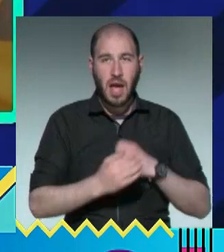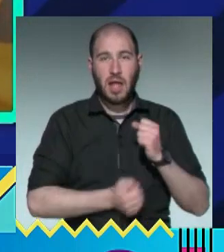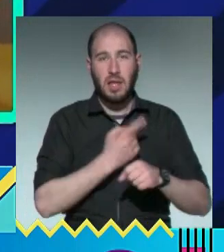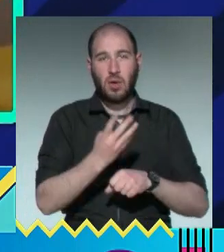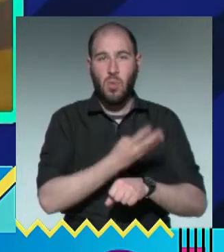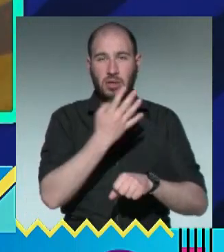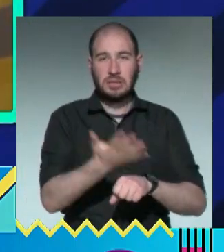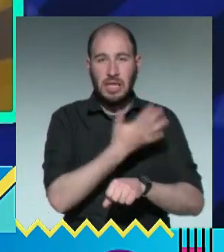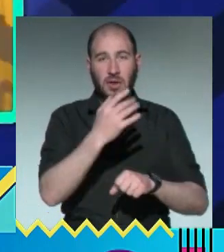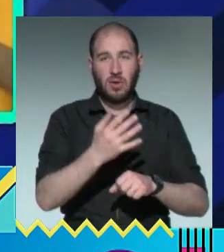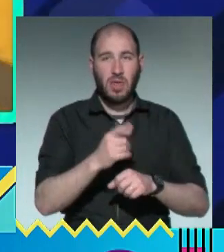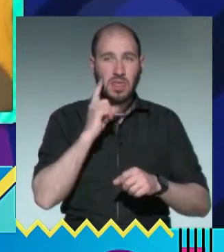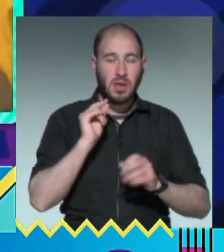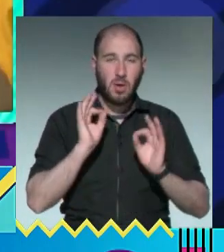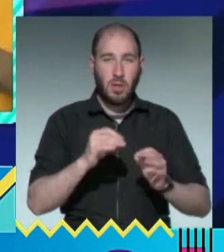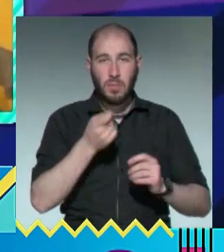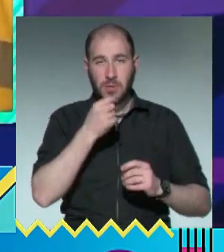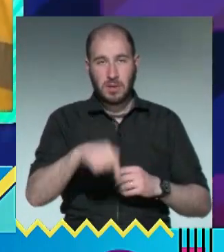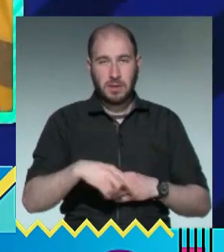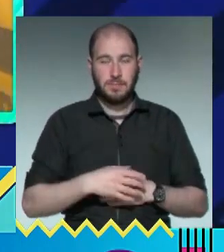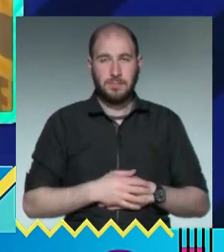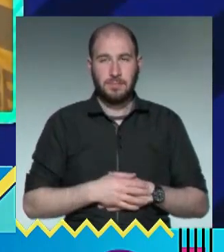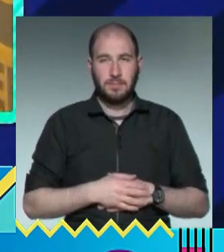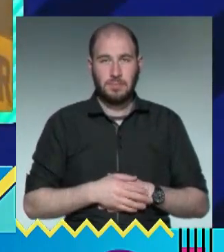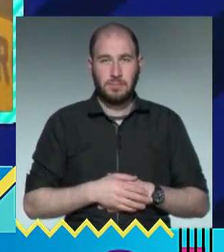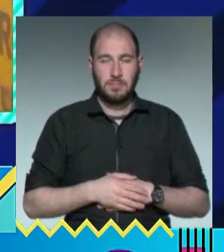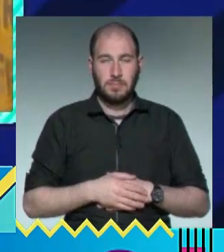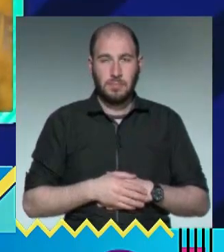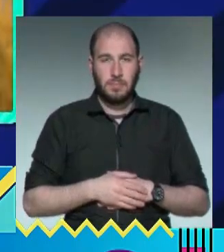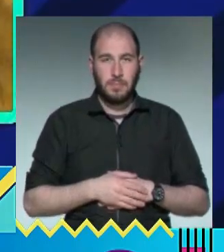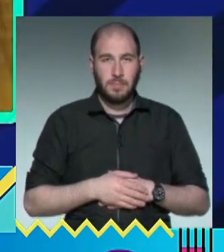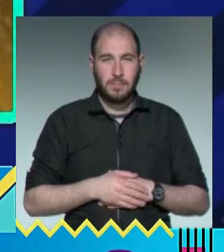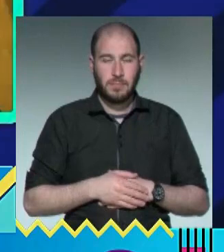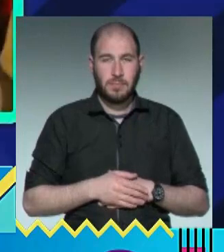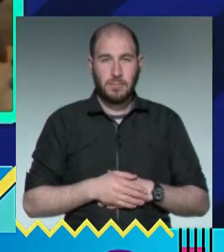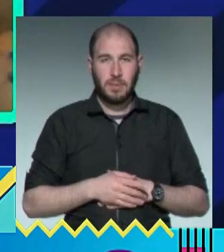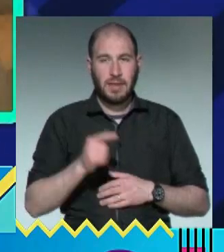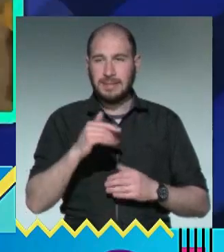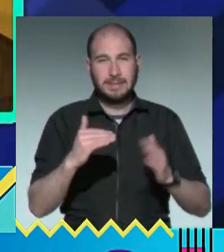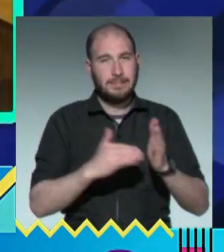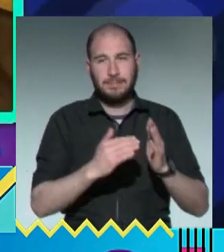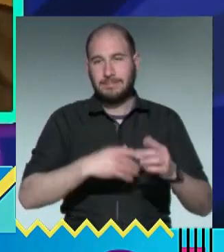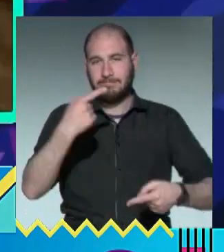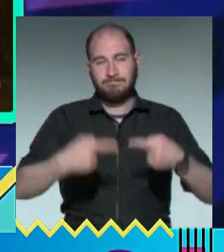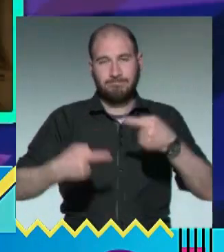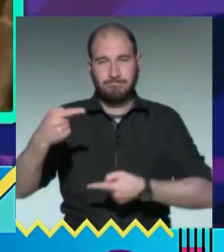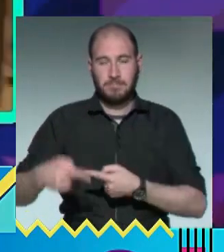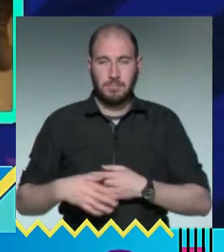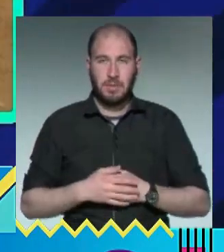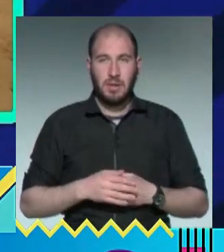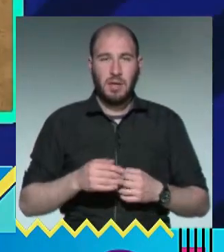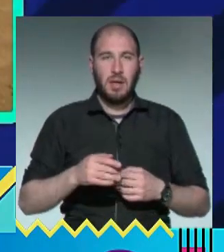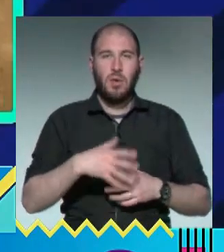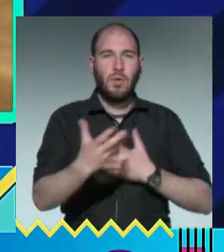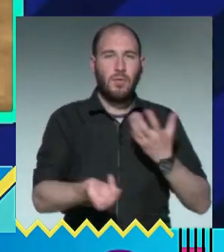4, 5 o días, como pasó en este caso, ¿sí? Es muy variado todo lo que son los